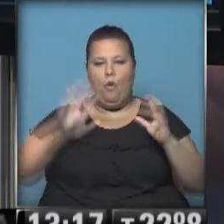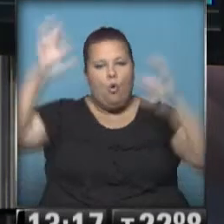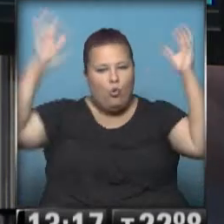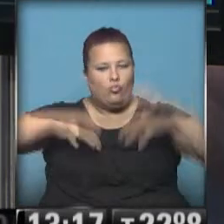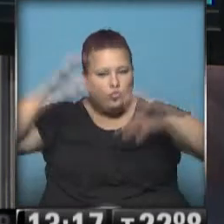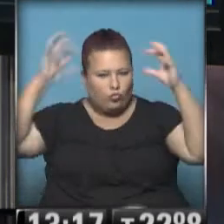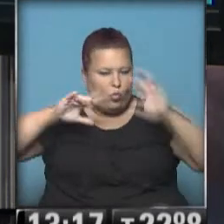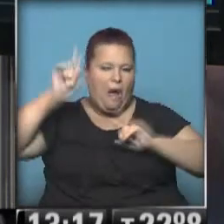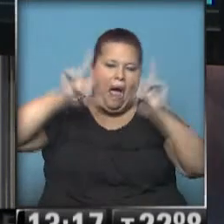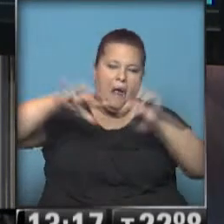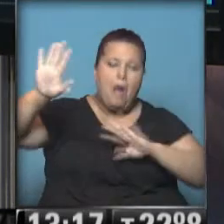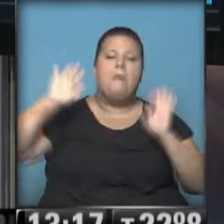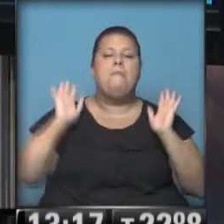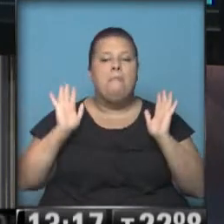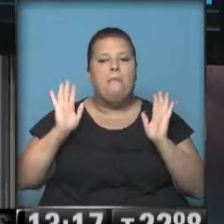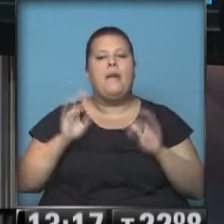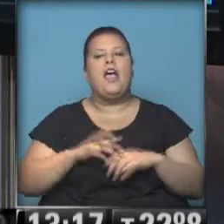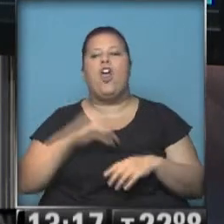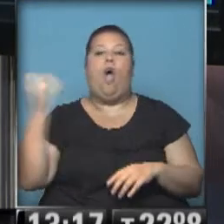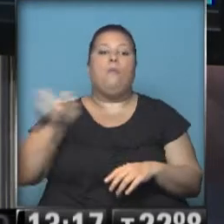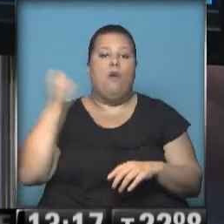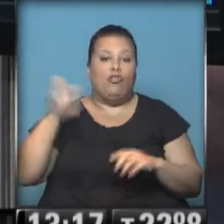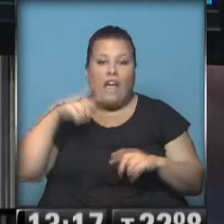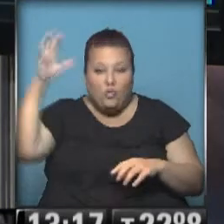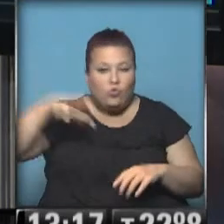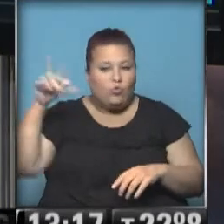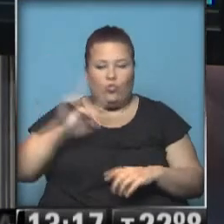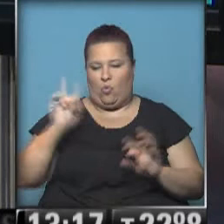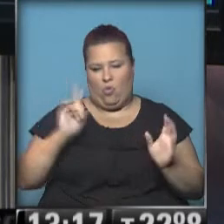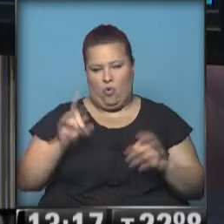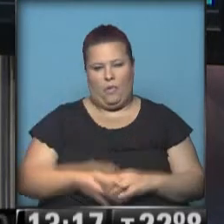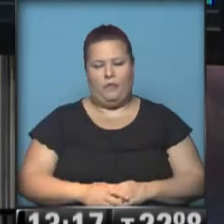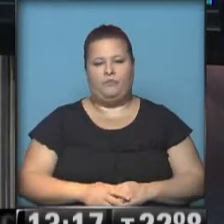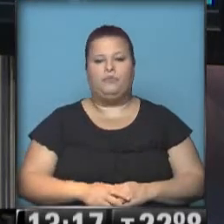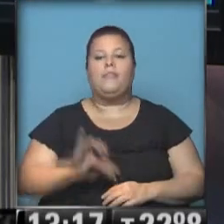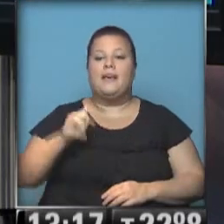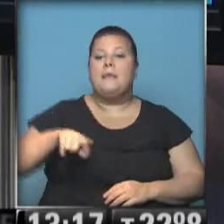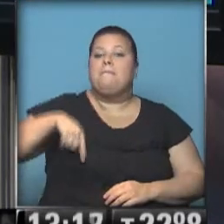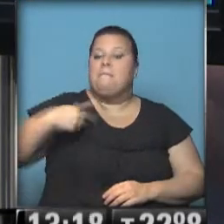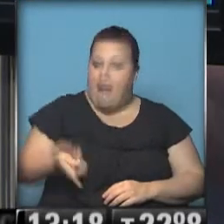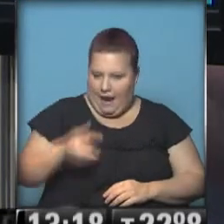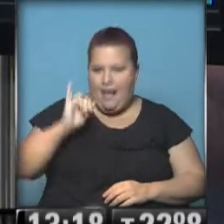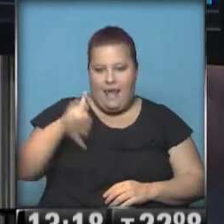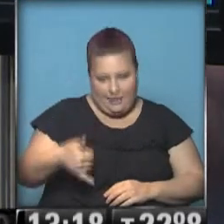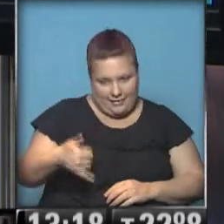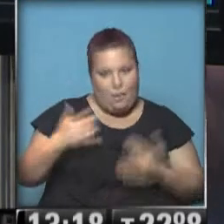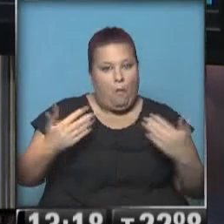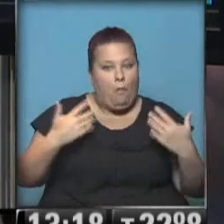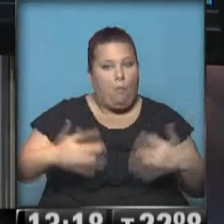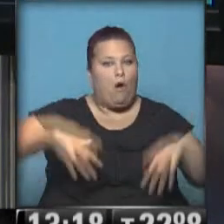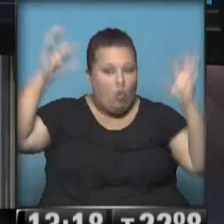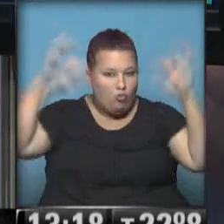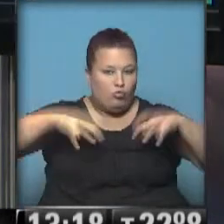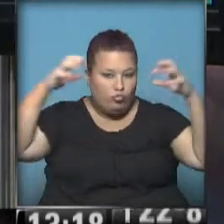en forma aislada pero no es tan importante la lluvia que esperamos para el día de hoy si a partir de mañana aumenta la probabilidad de